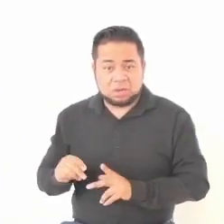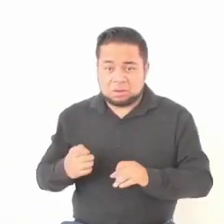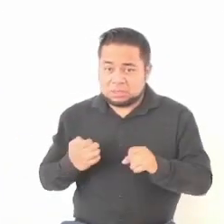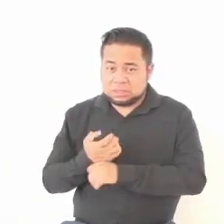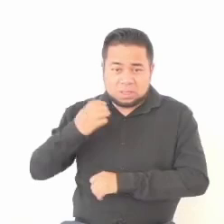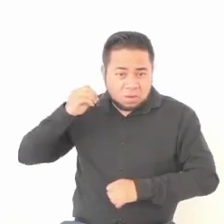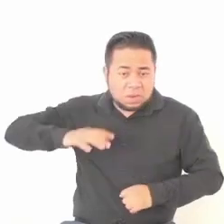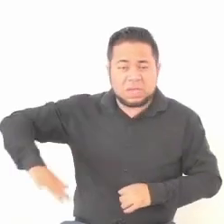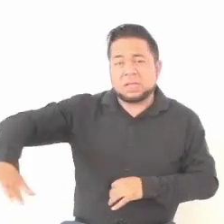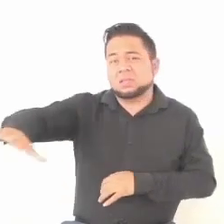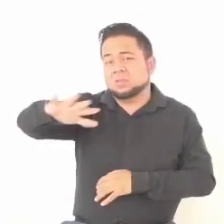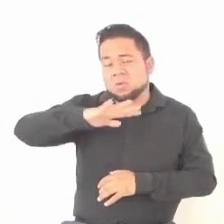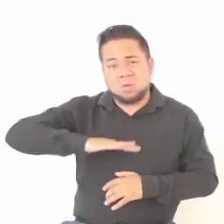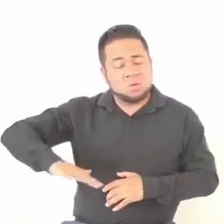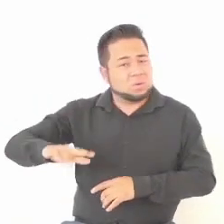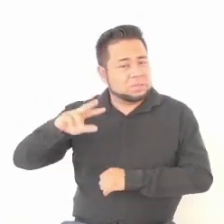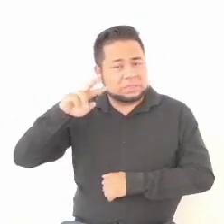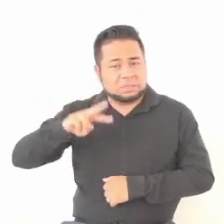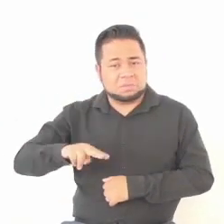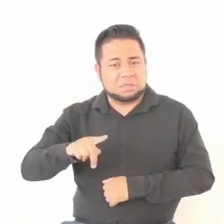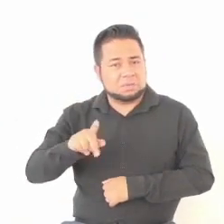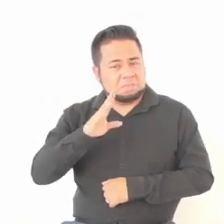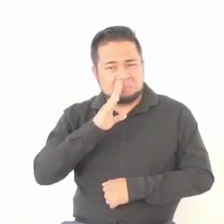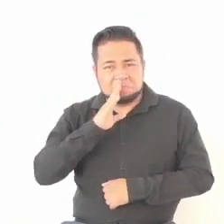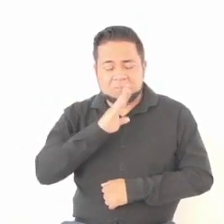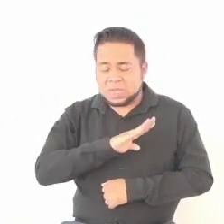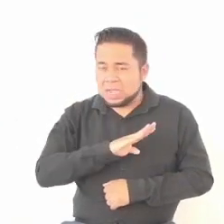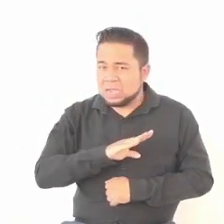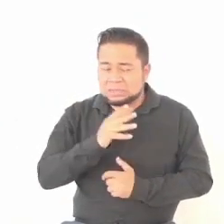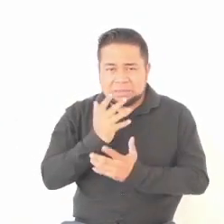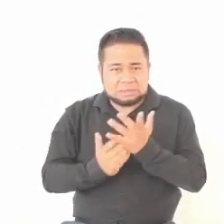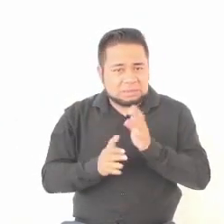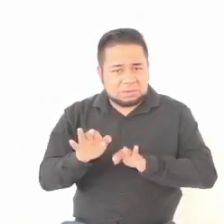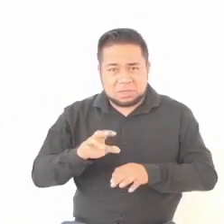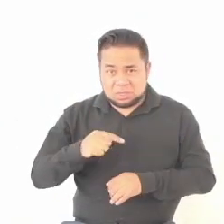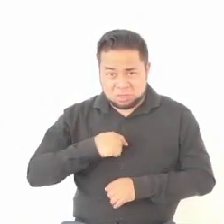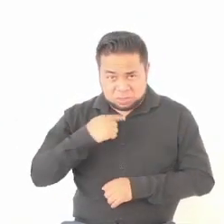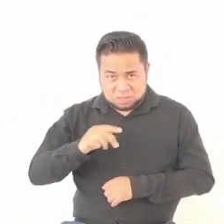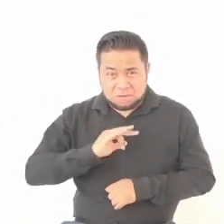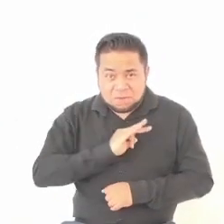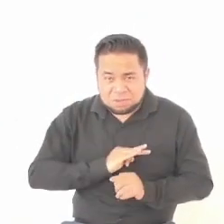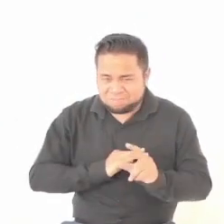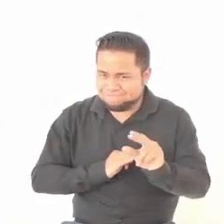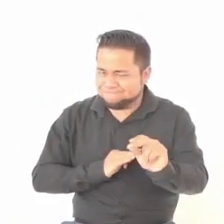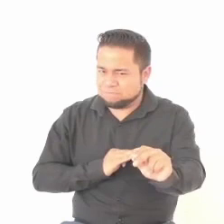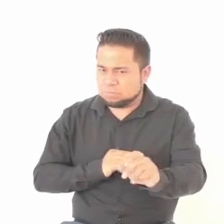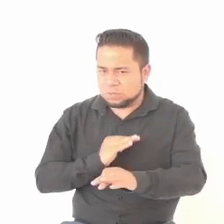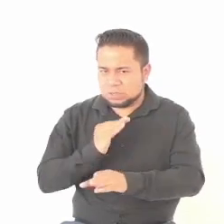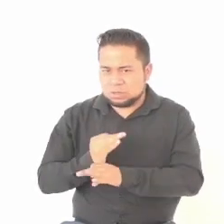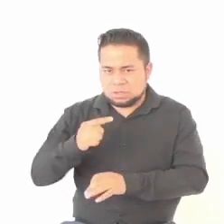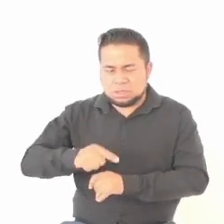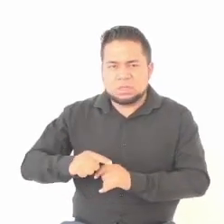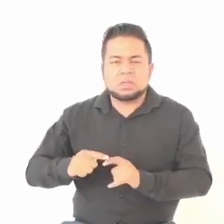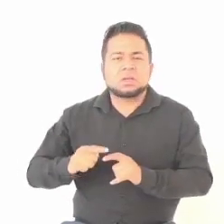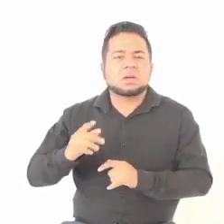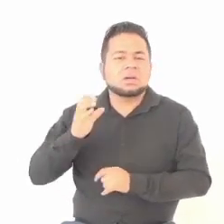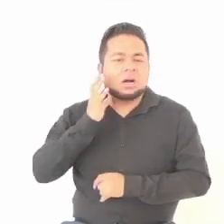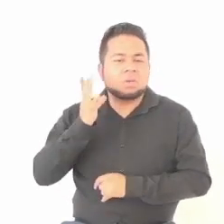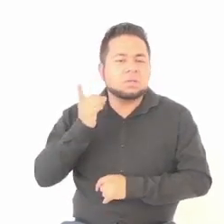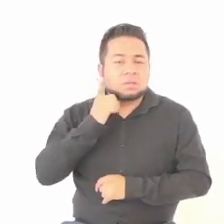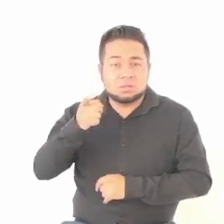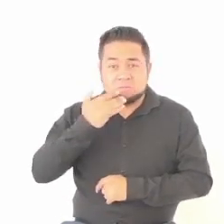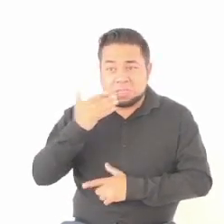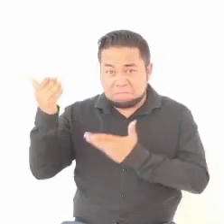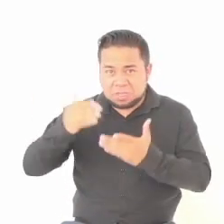Estado. Es lamentable su actuar. No lo felicitamos e incluso en esta Casa del Pueblo no es